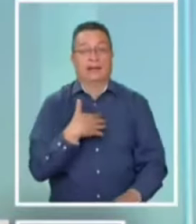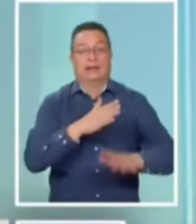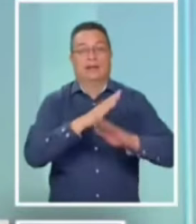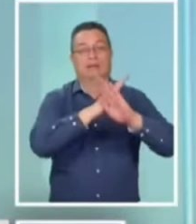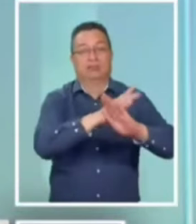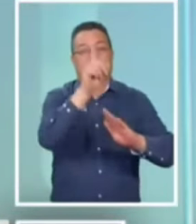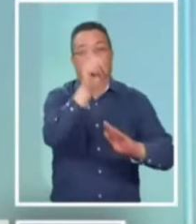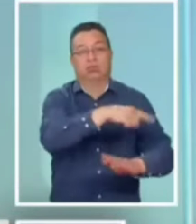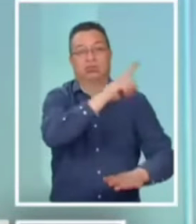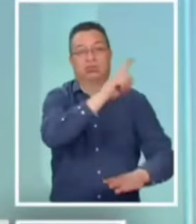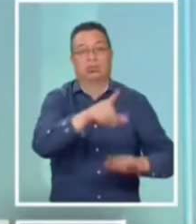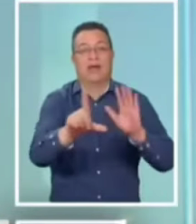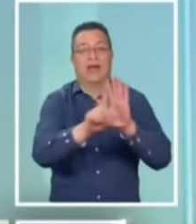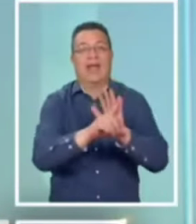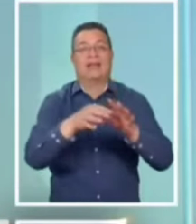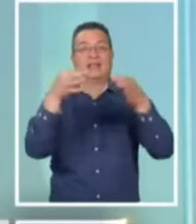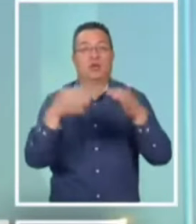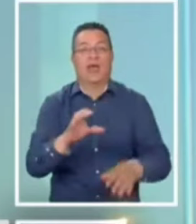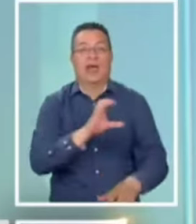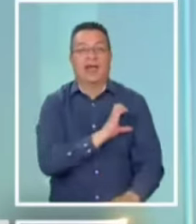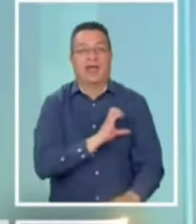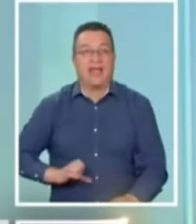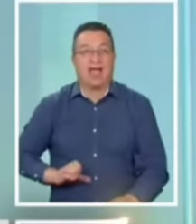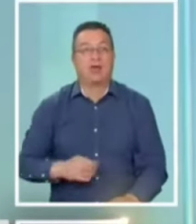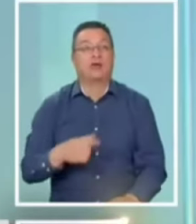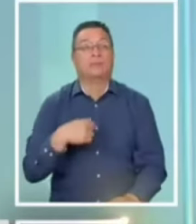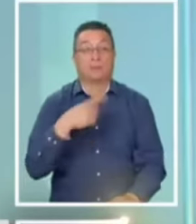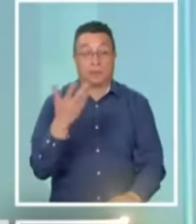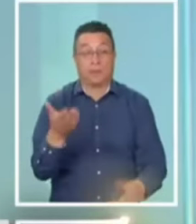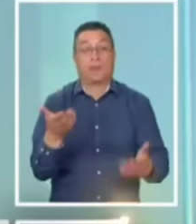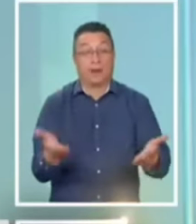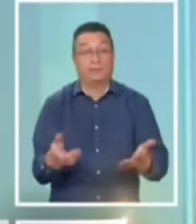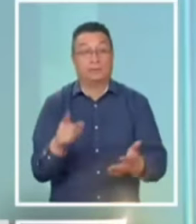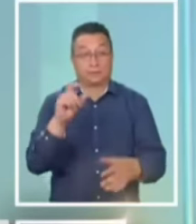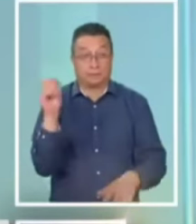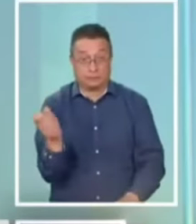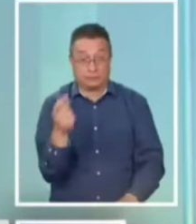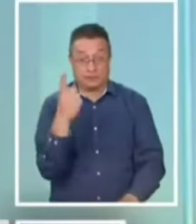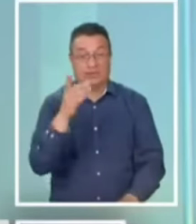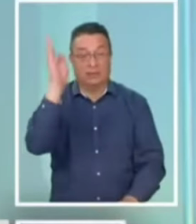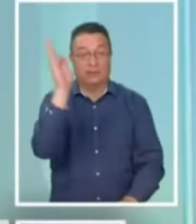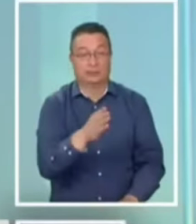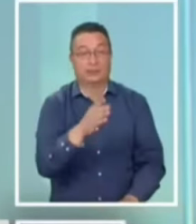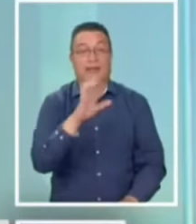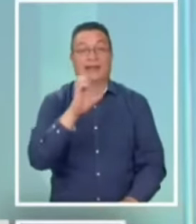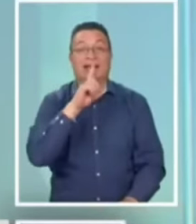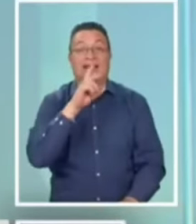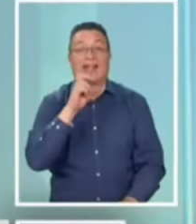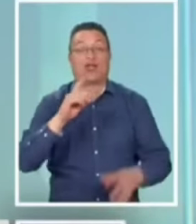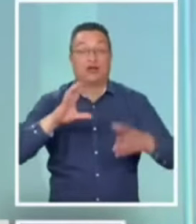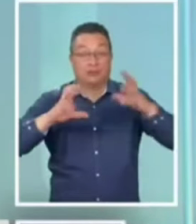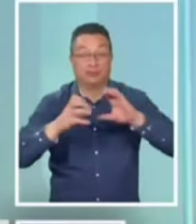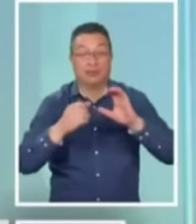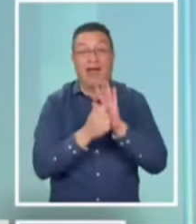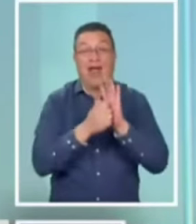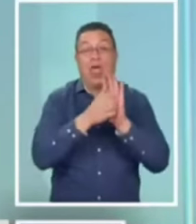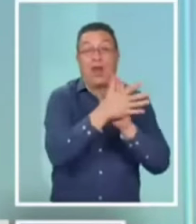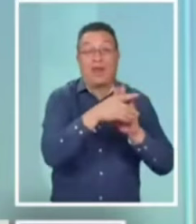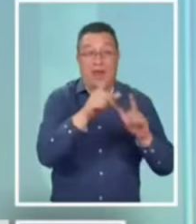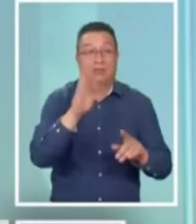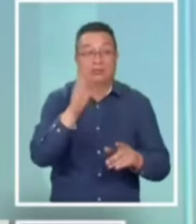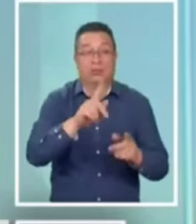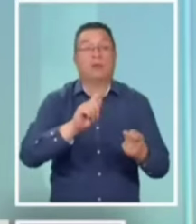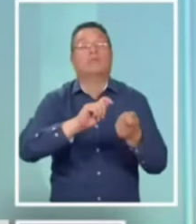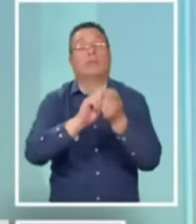No es cierto la ley de seguridad del Estado eran contrario y de hecho suprimieron los estados de situación constitucional en la araucanía